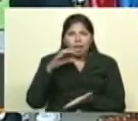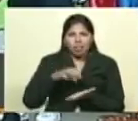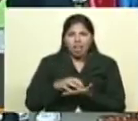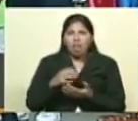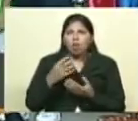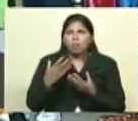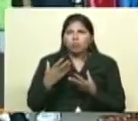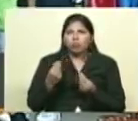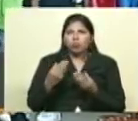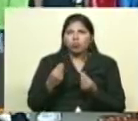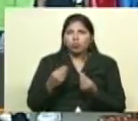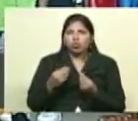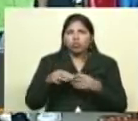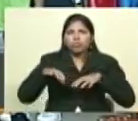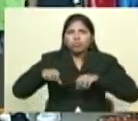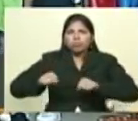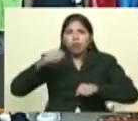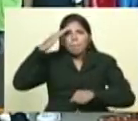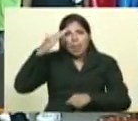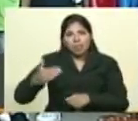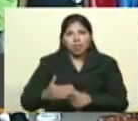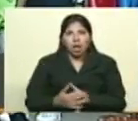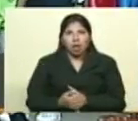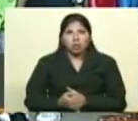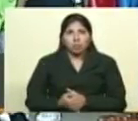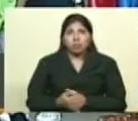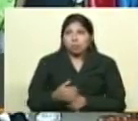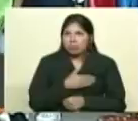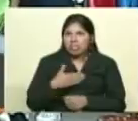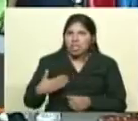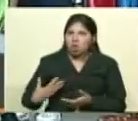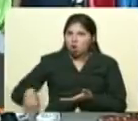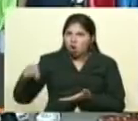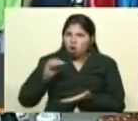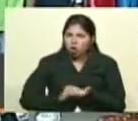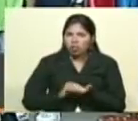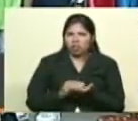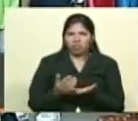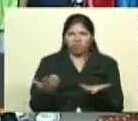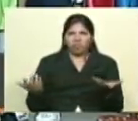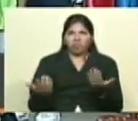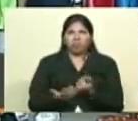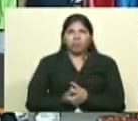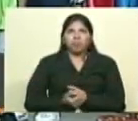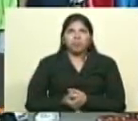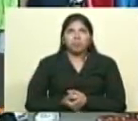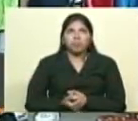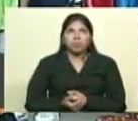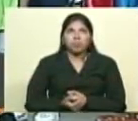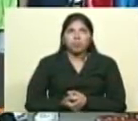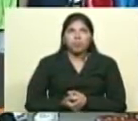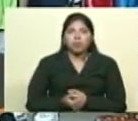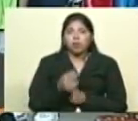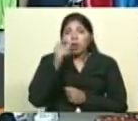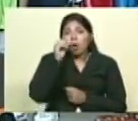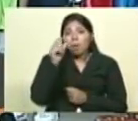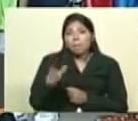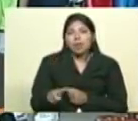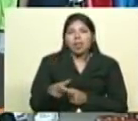Así pretenden hacerlo otra vez. Rex Tillerson dijo,